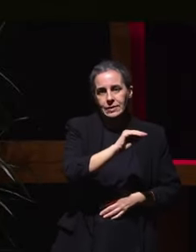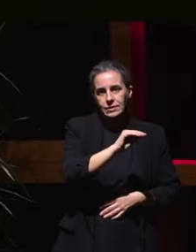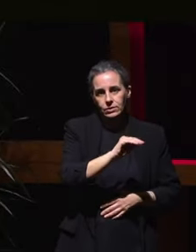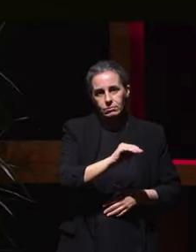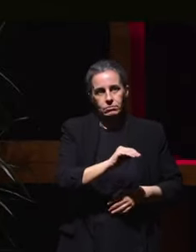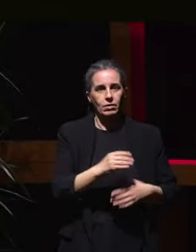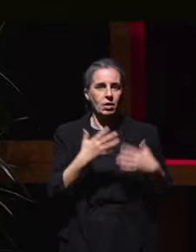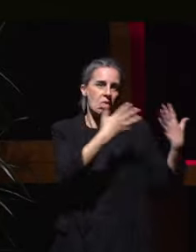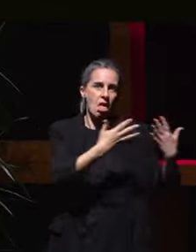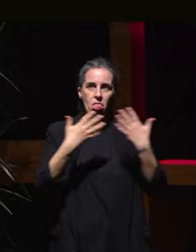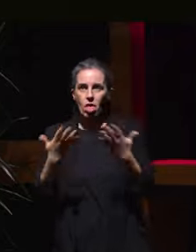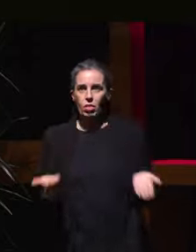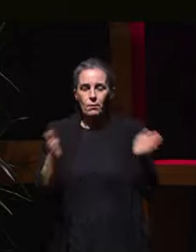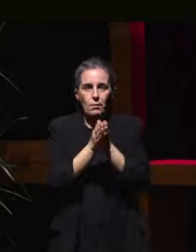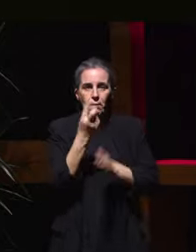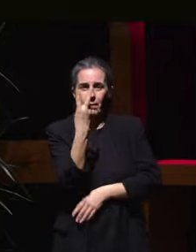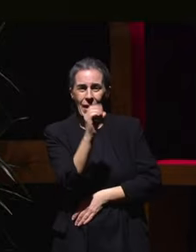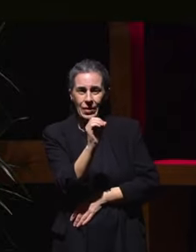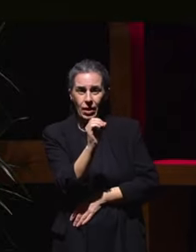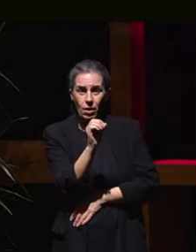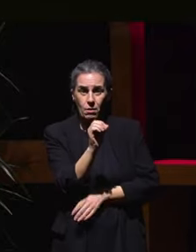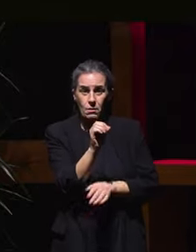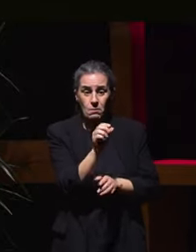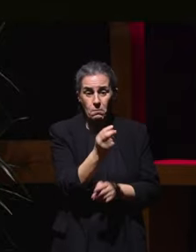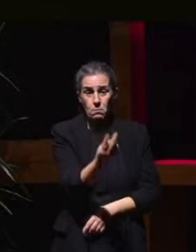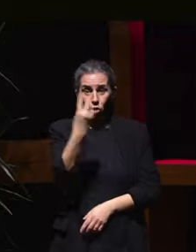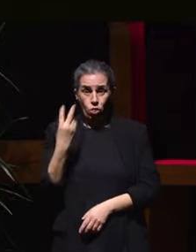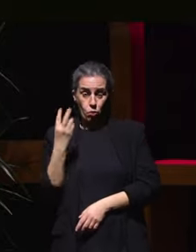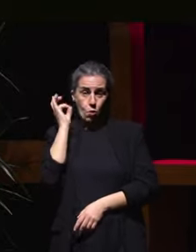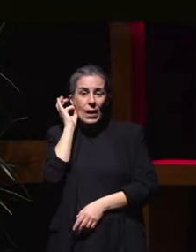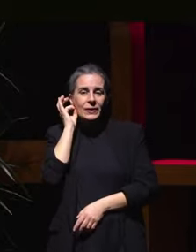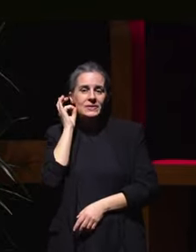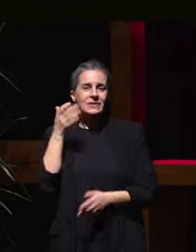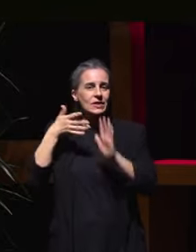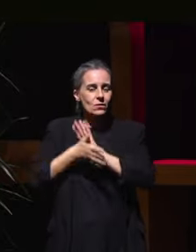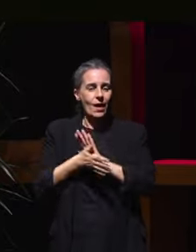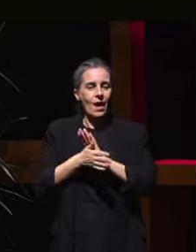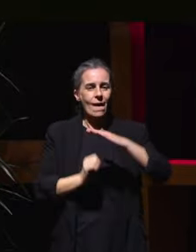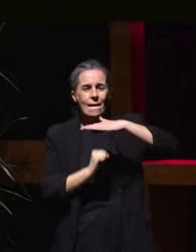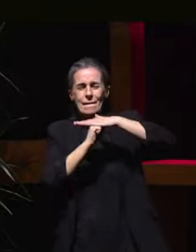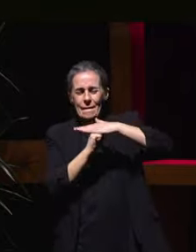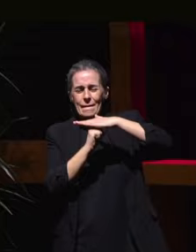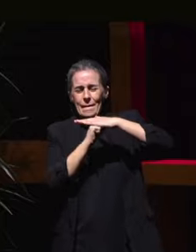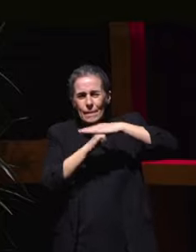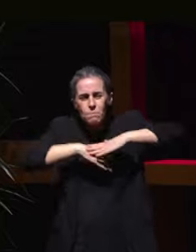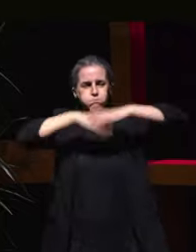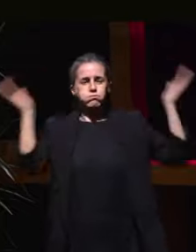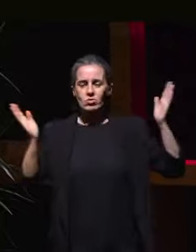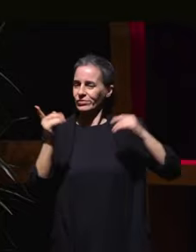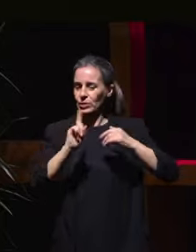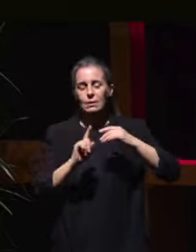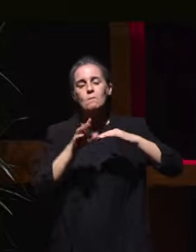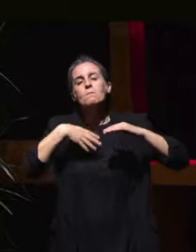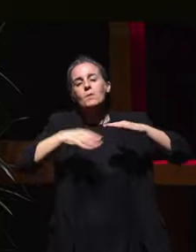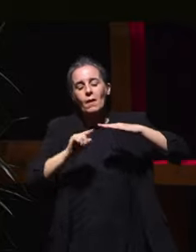mulleres, non creo que sexa romper o teito de cristal. Creo que foi facer un buratiño no que asomar a cabeza e pouco a pouco